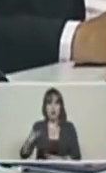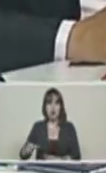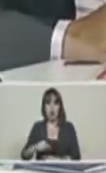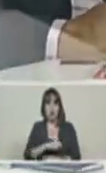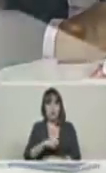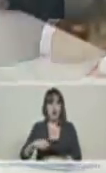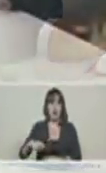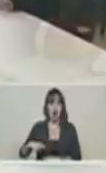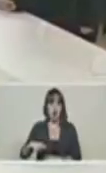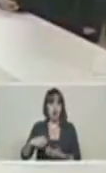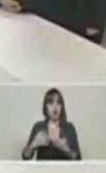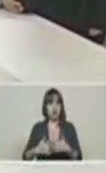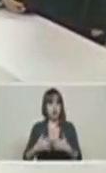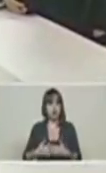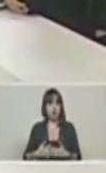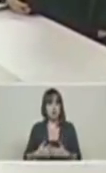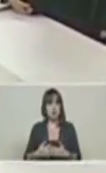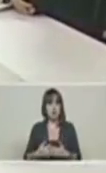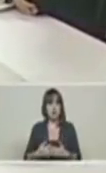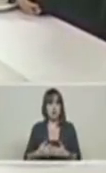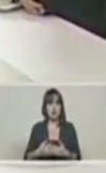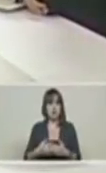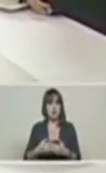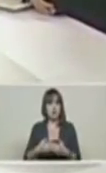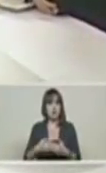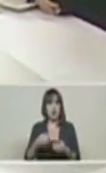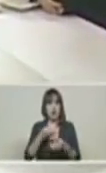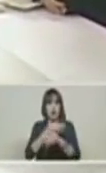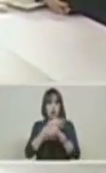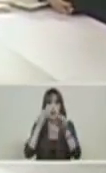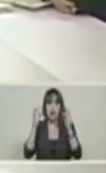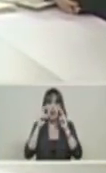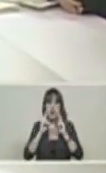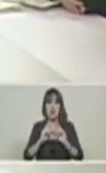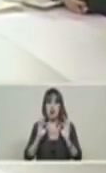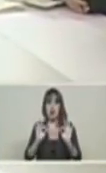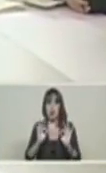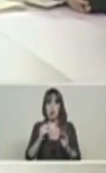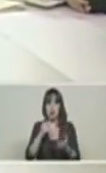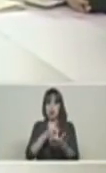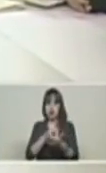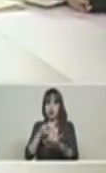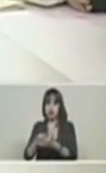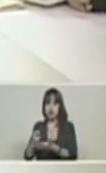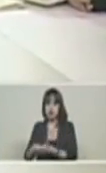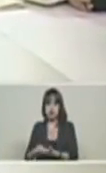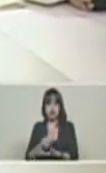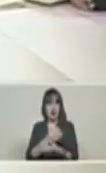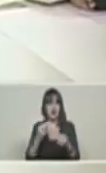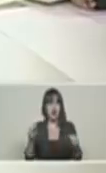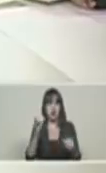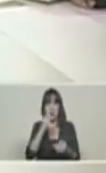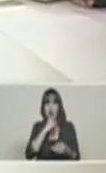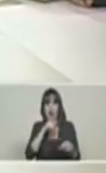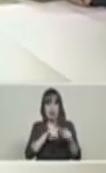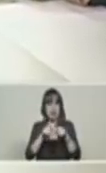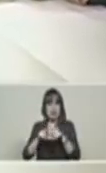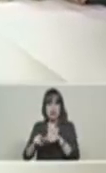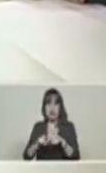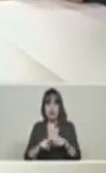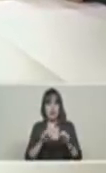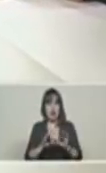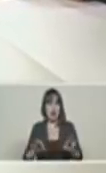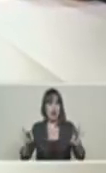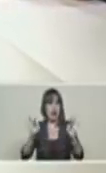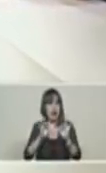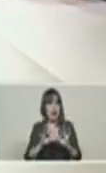privado y lo he hecho de manera impecable para que nadie tenga excusas, las excusas que todavía tienen algunos